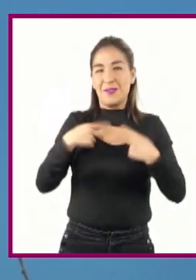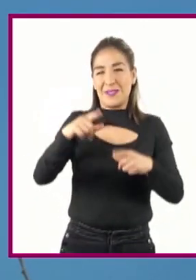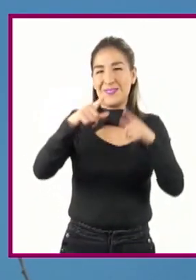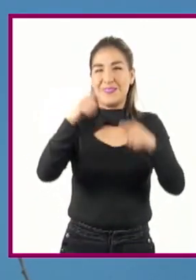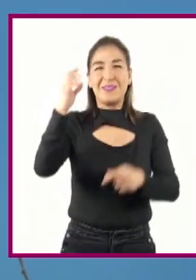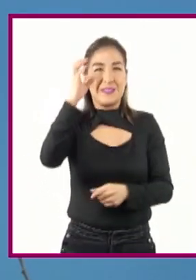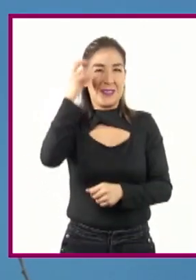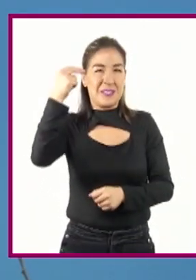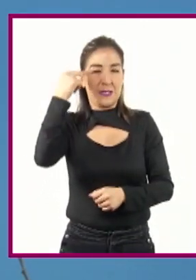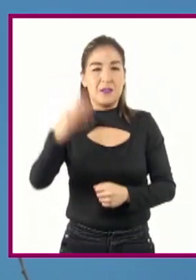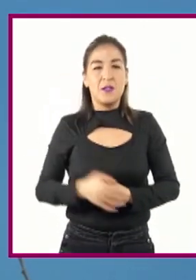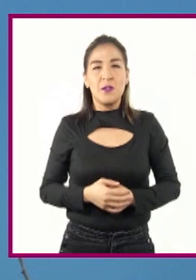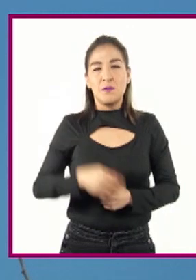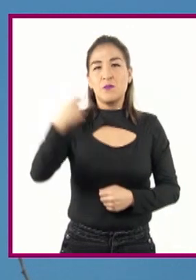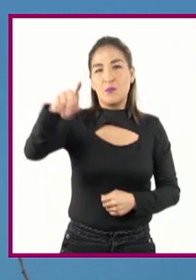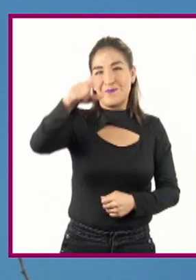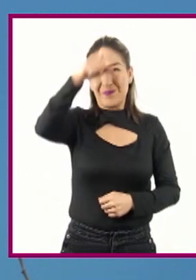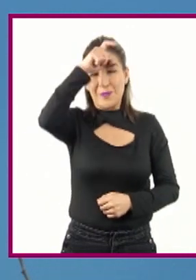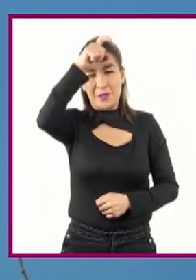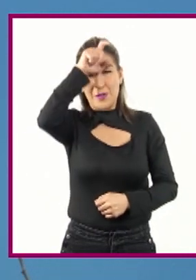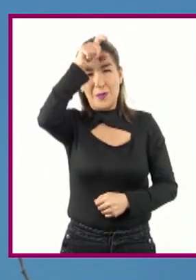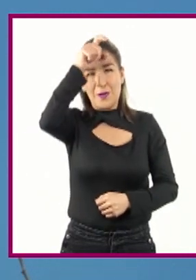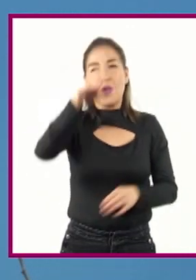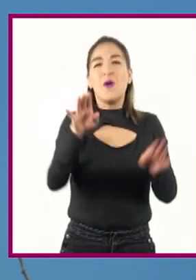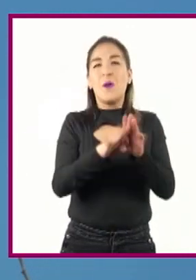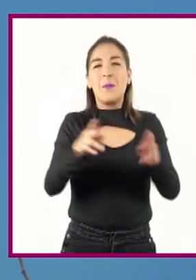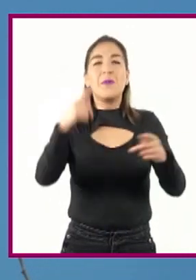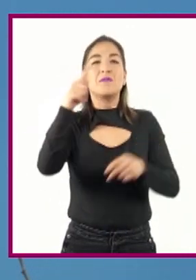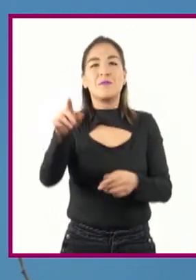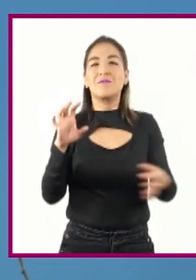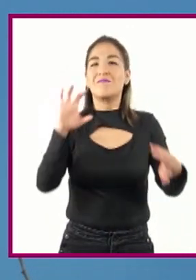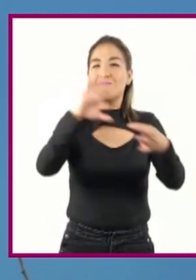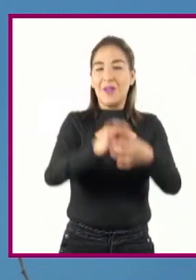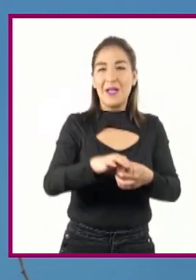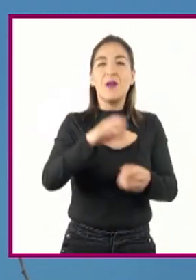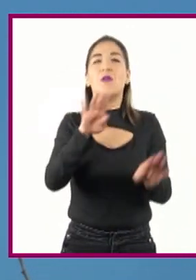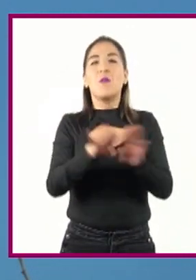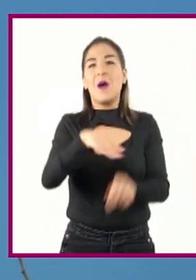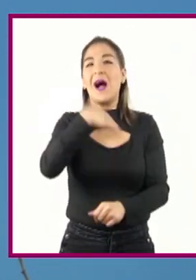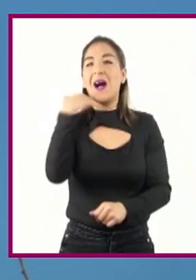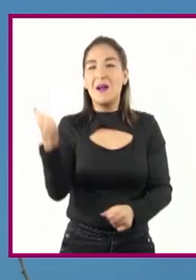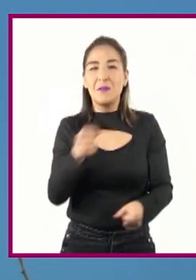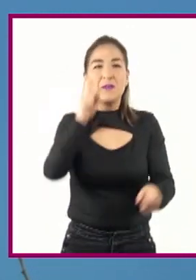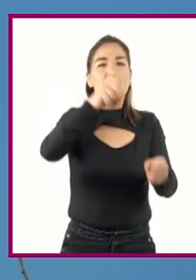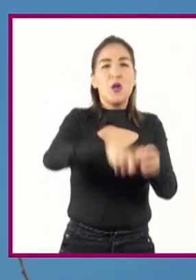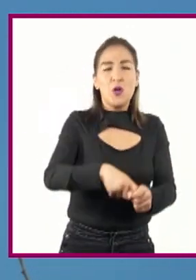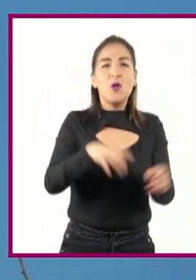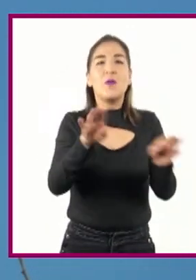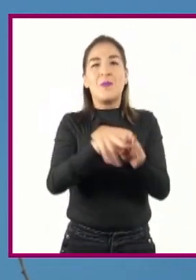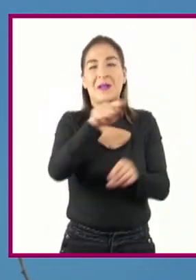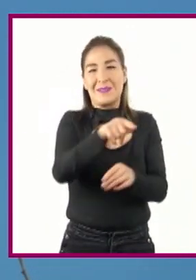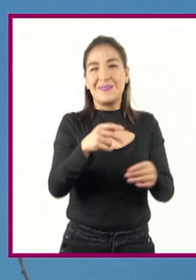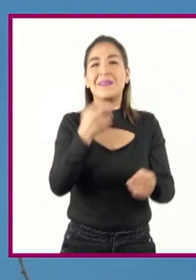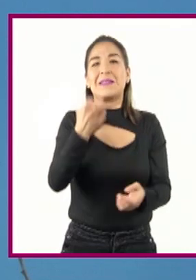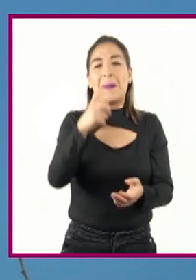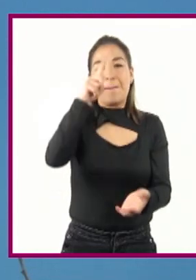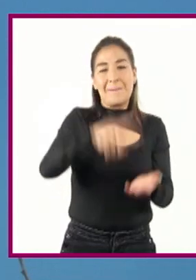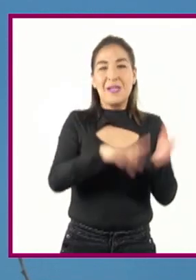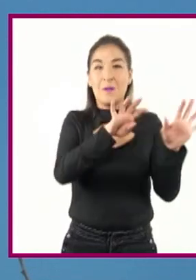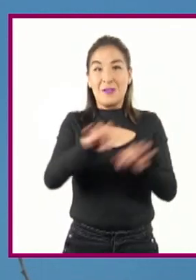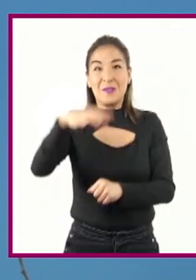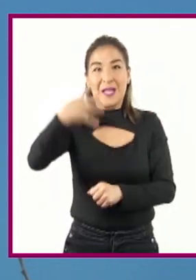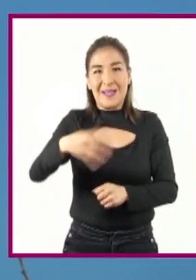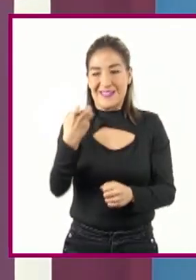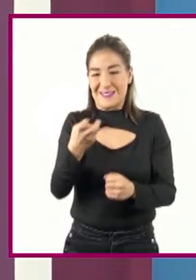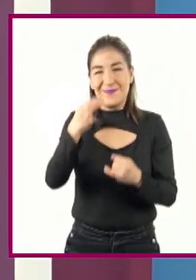el imperio turco-otomano, aliado de Alemania, se integró a la guerra desde finales de